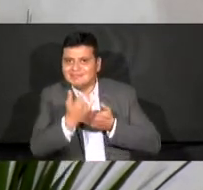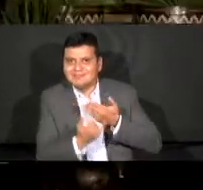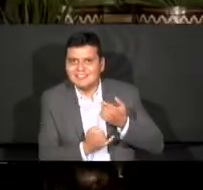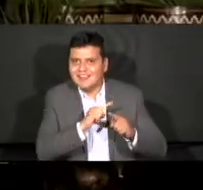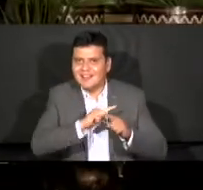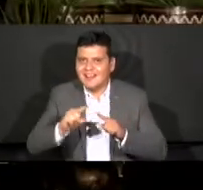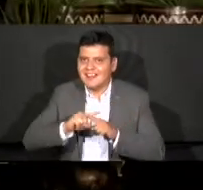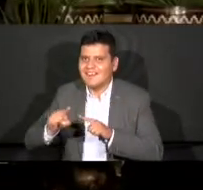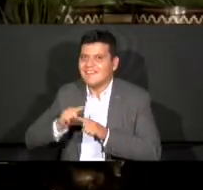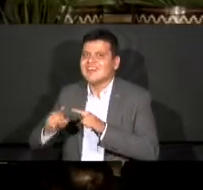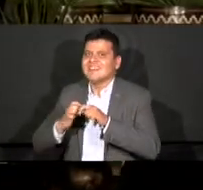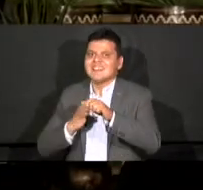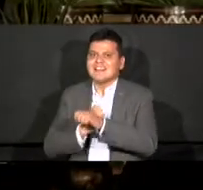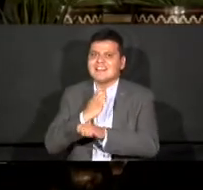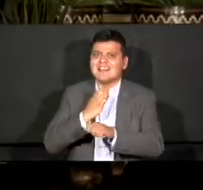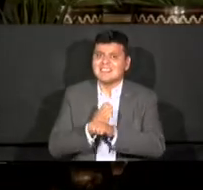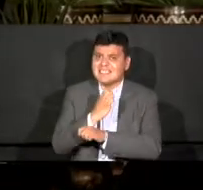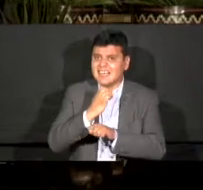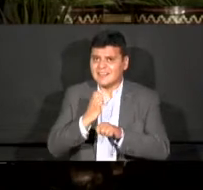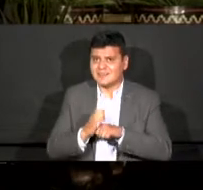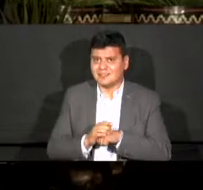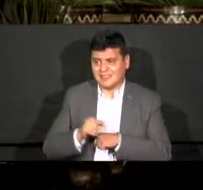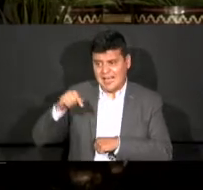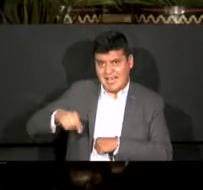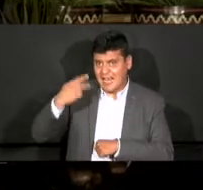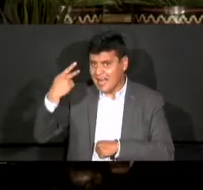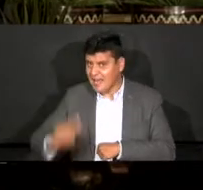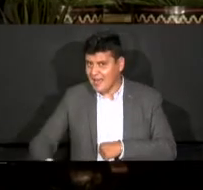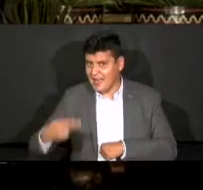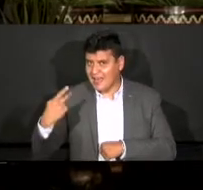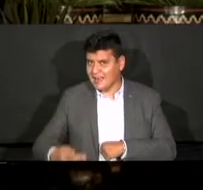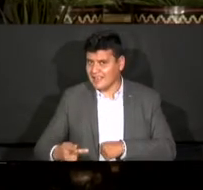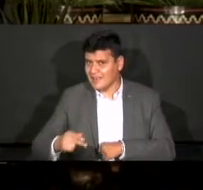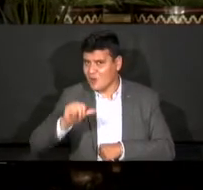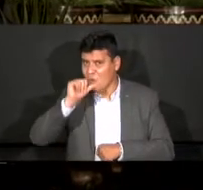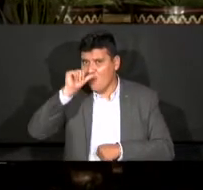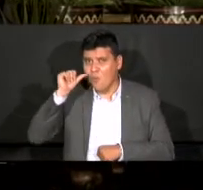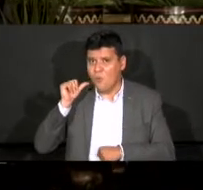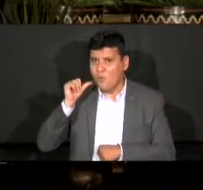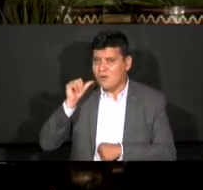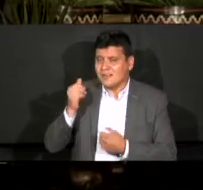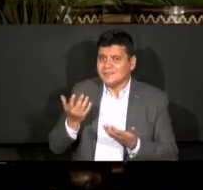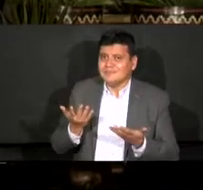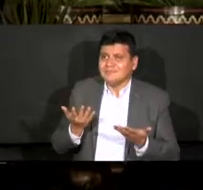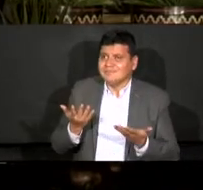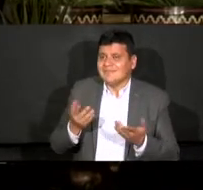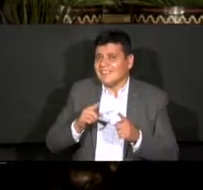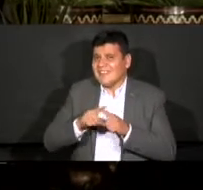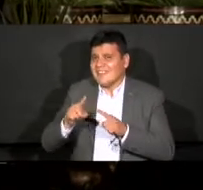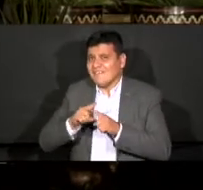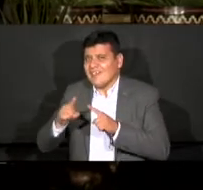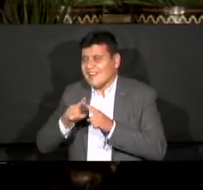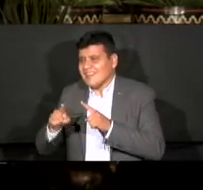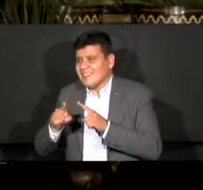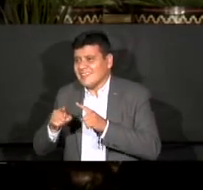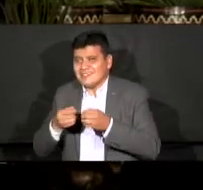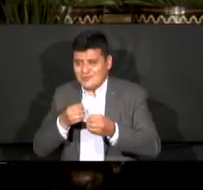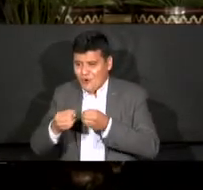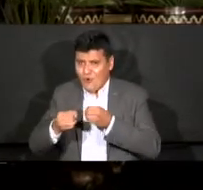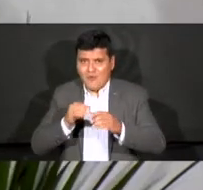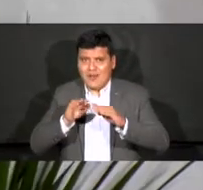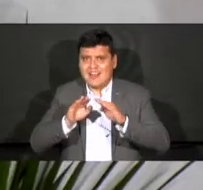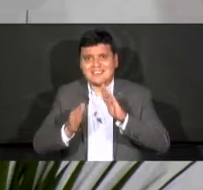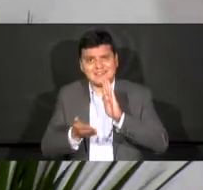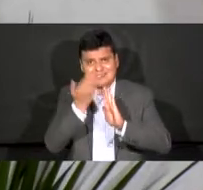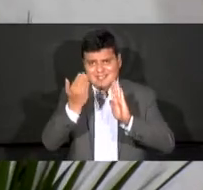obras que se quedaron tiradas aquí en Ciudad Juárez y en otras partes del Estado. Duele porque es el costo de haber dejado